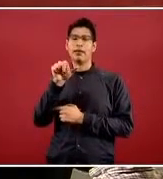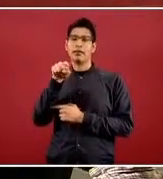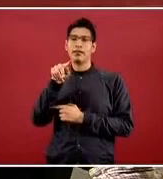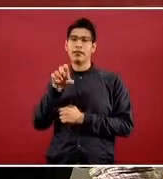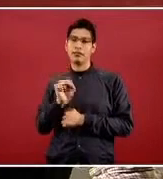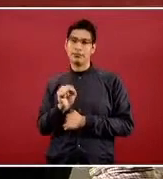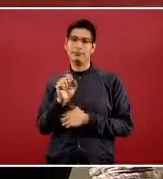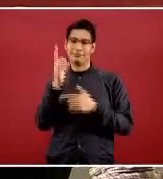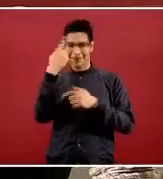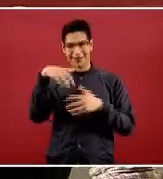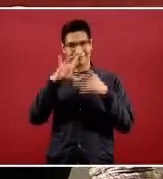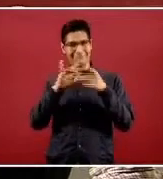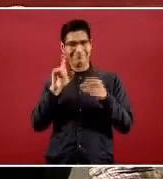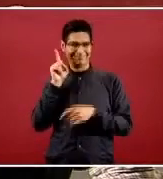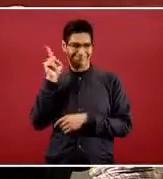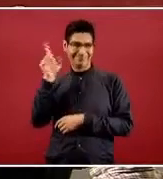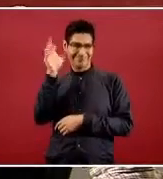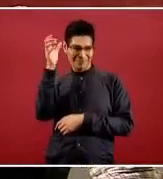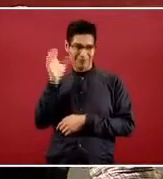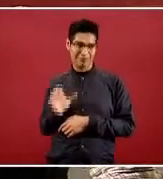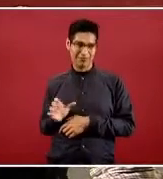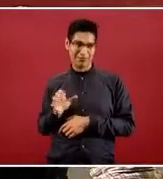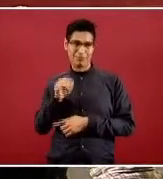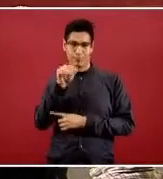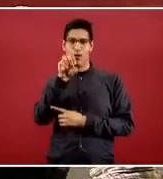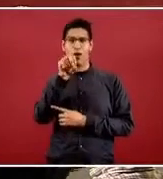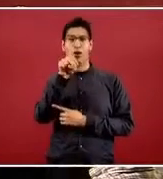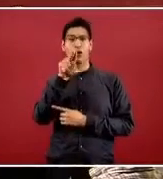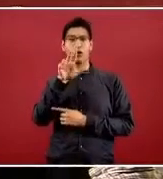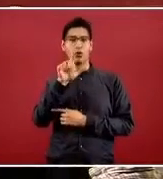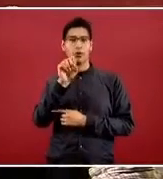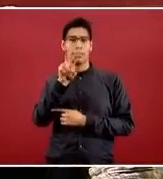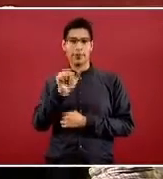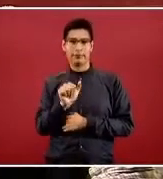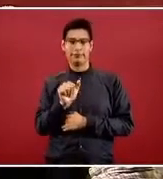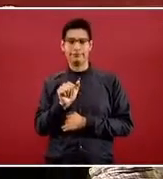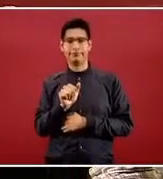Muchas gracias, subsecretario. Buenas noches a todos ustedes, a todos los que nos escuchan.